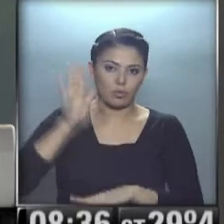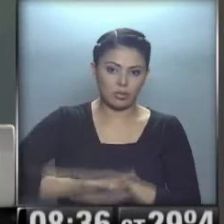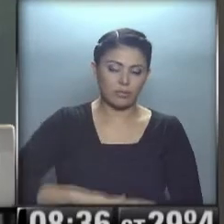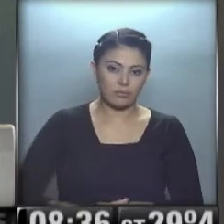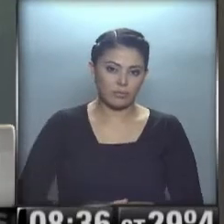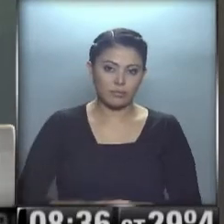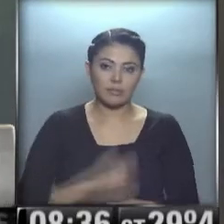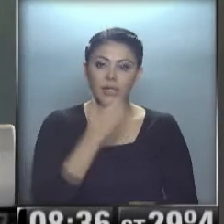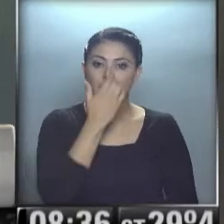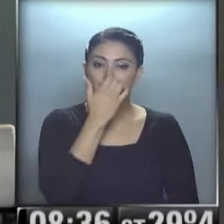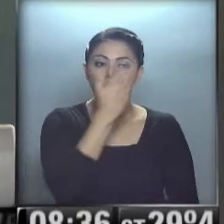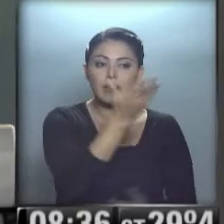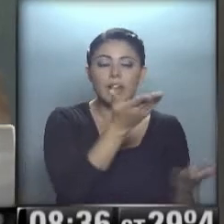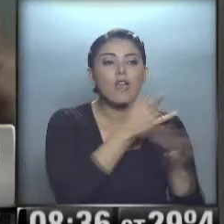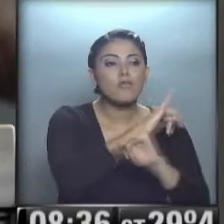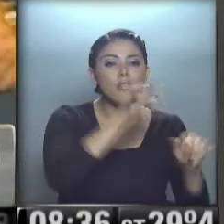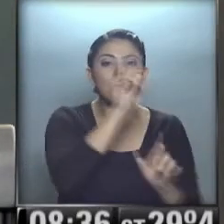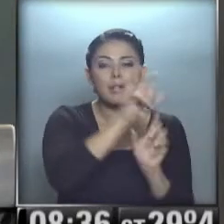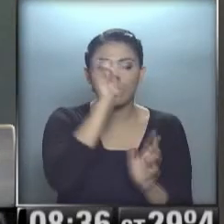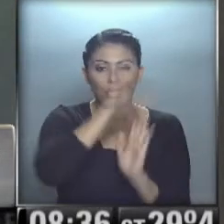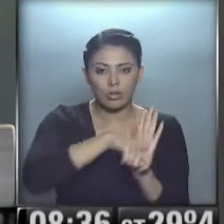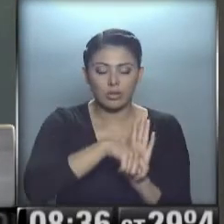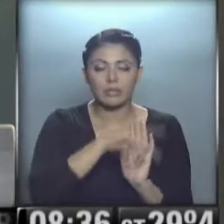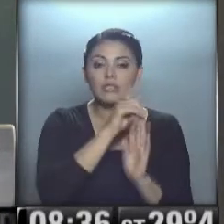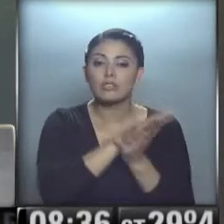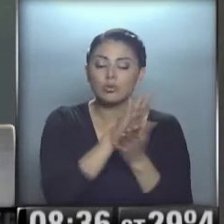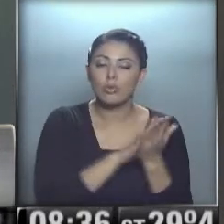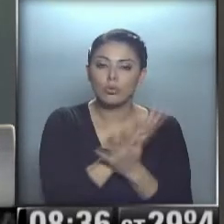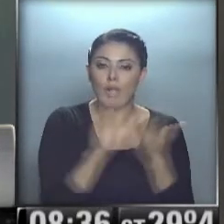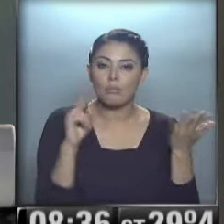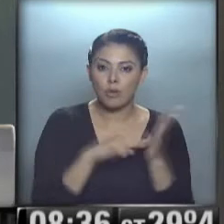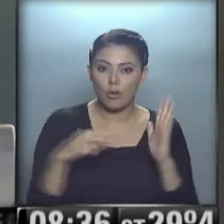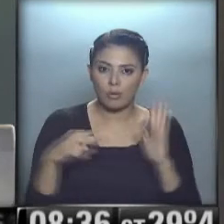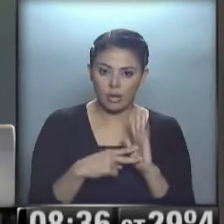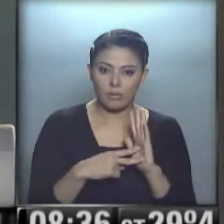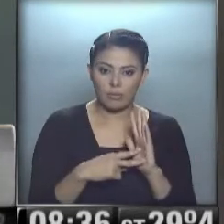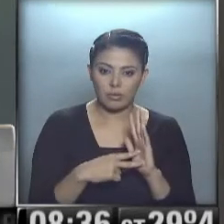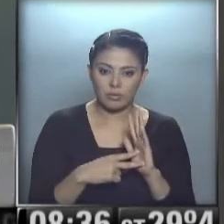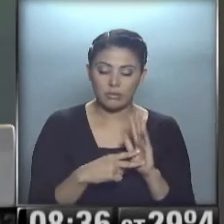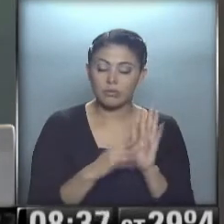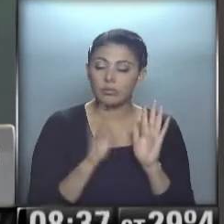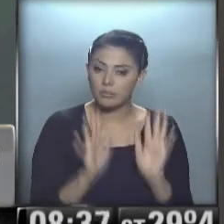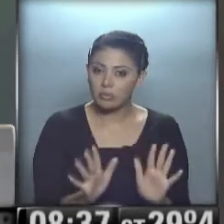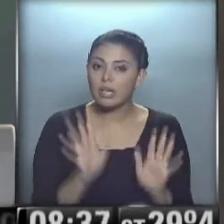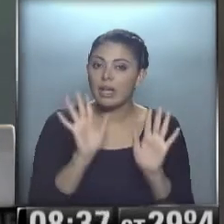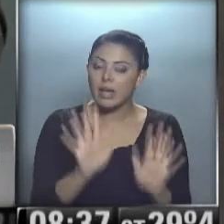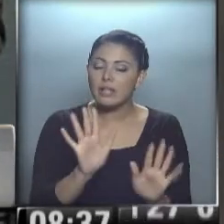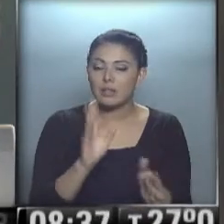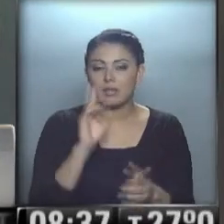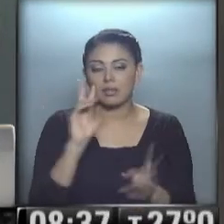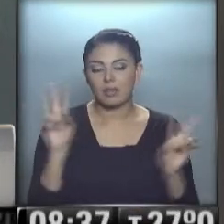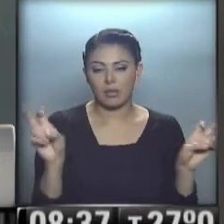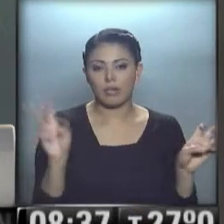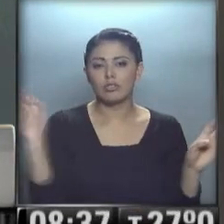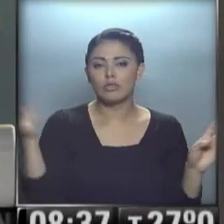de atender a sus clientes, de informar a sus clientes y de resolverle los problemas a sus clientes. Esa es la cuestión.